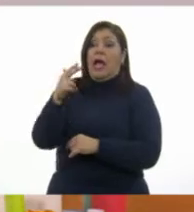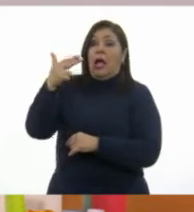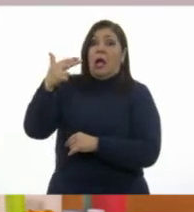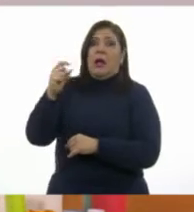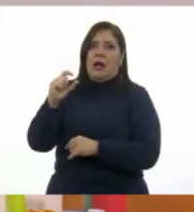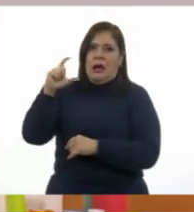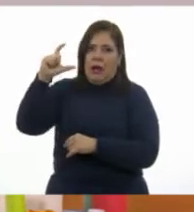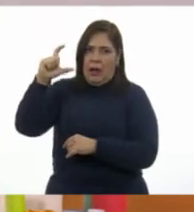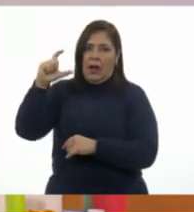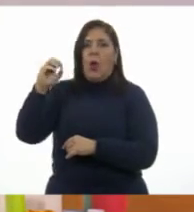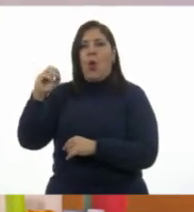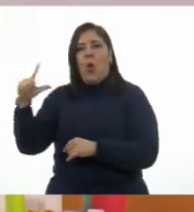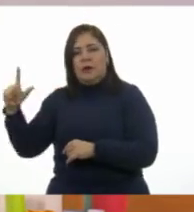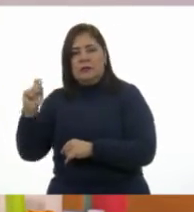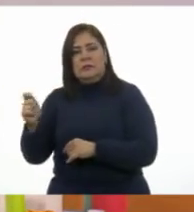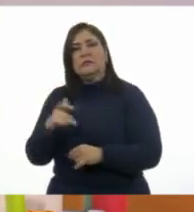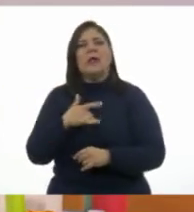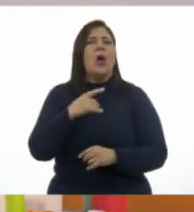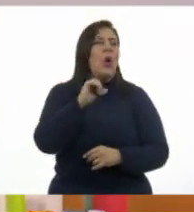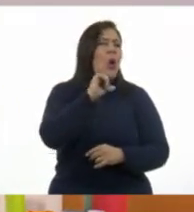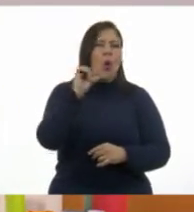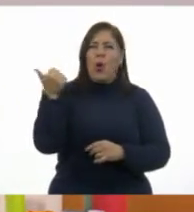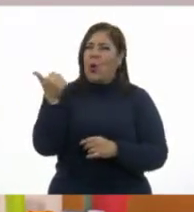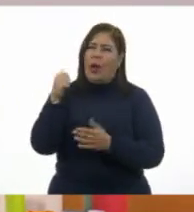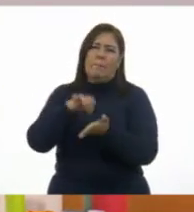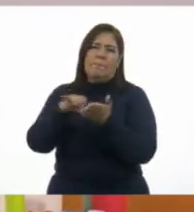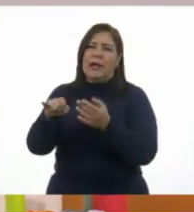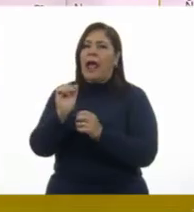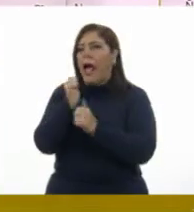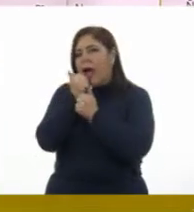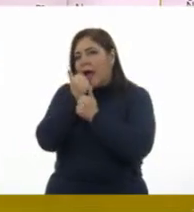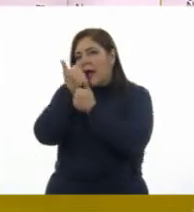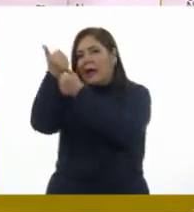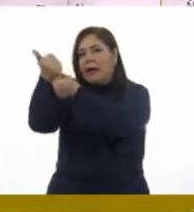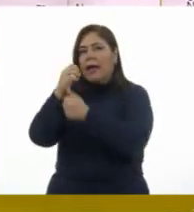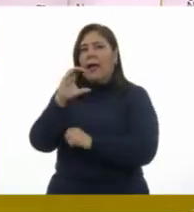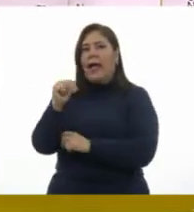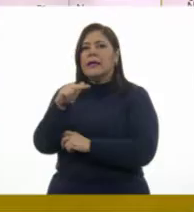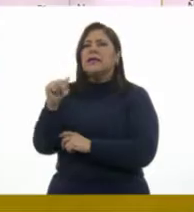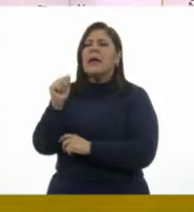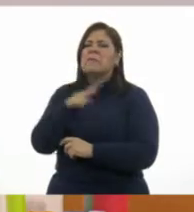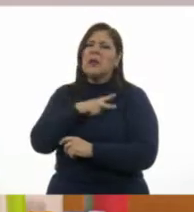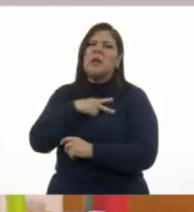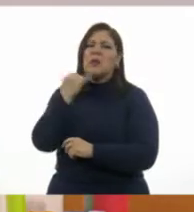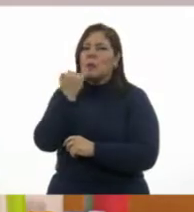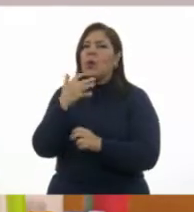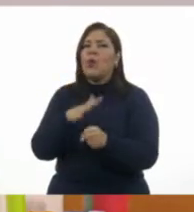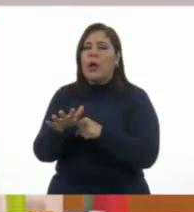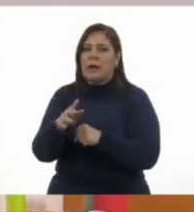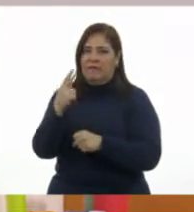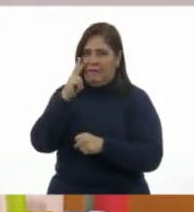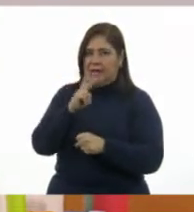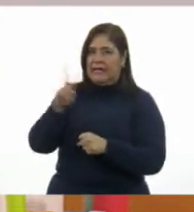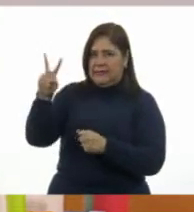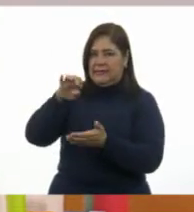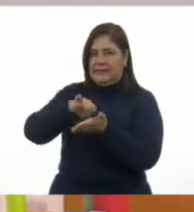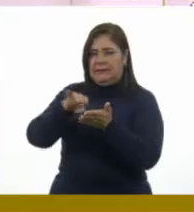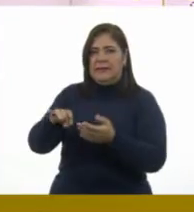poner otro ejemplo. ¿Sabes cómo se dice caña en mi lengua? No, maestra. Sikup.